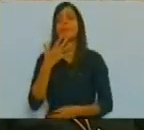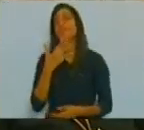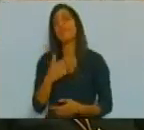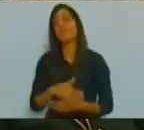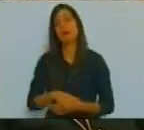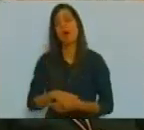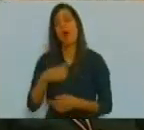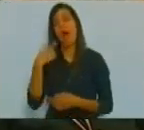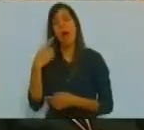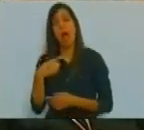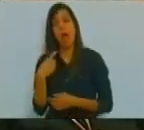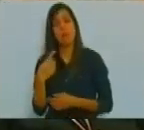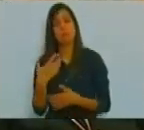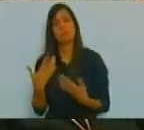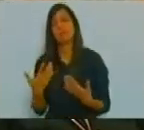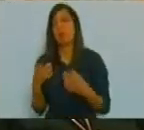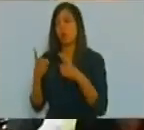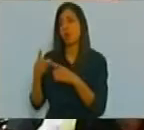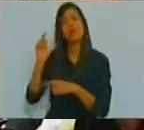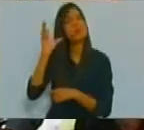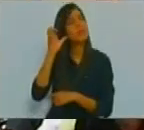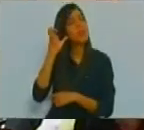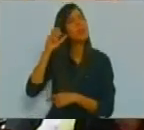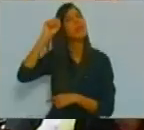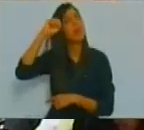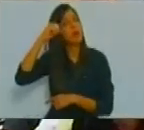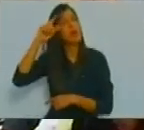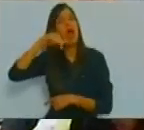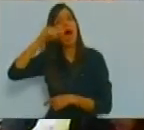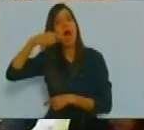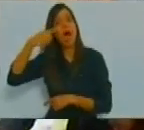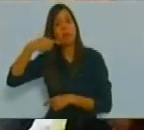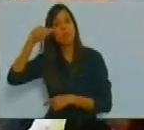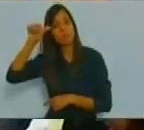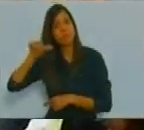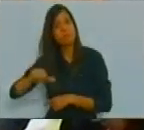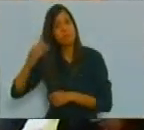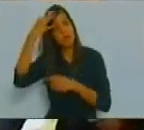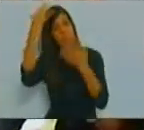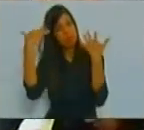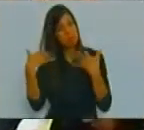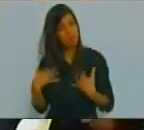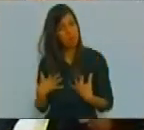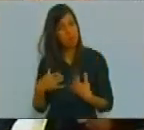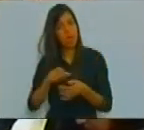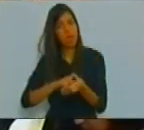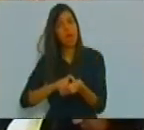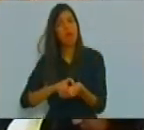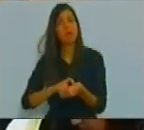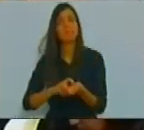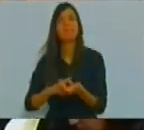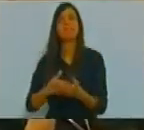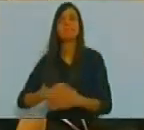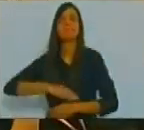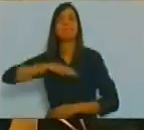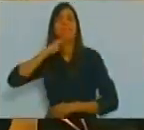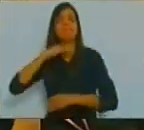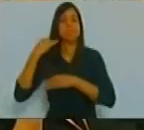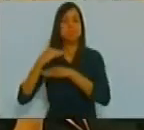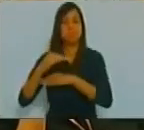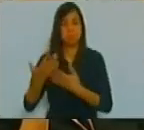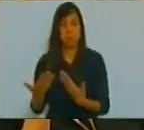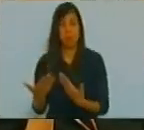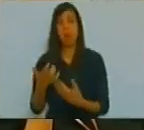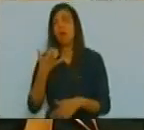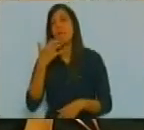suscribiendo me a tu intervención a tu reflexión no es suficiente solamente hacer los cambios